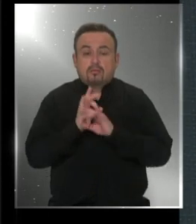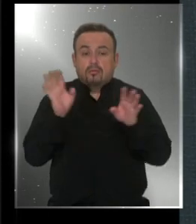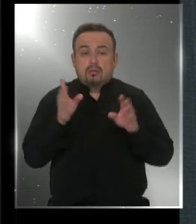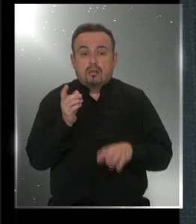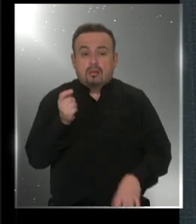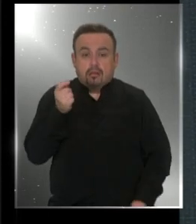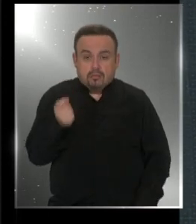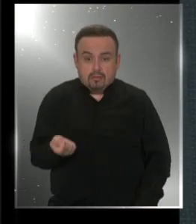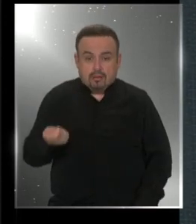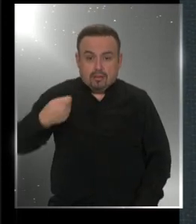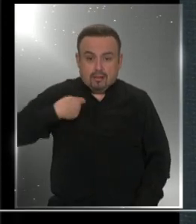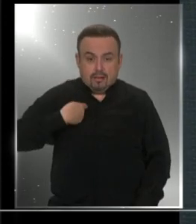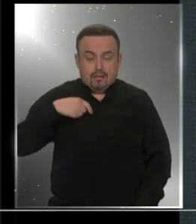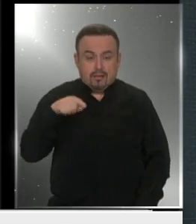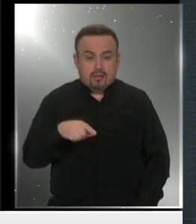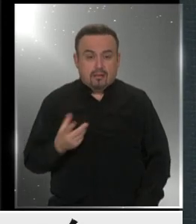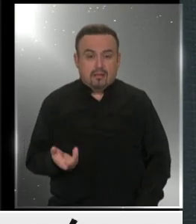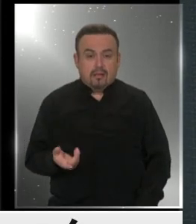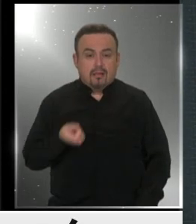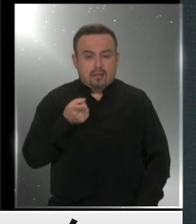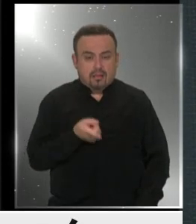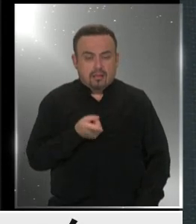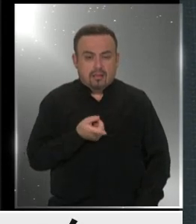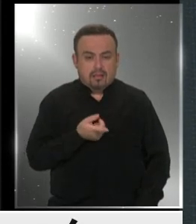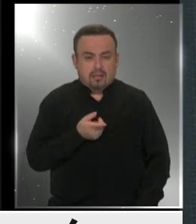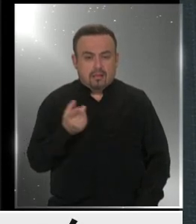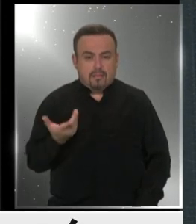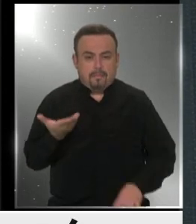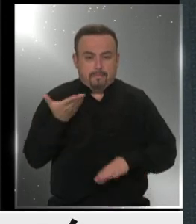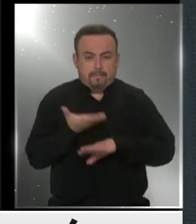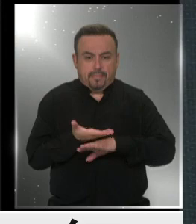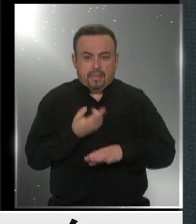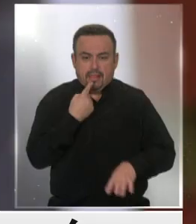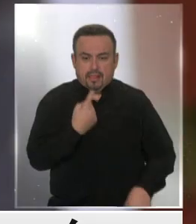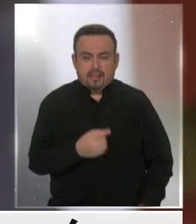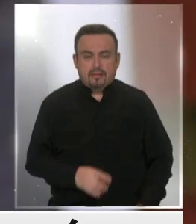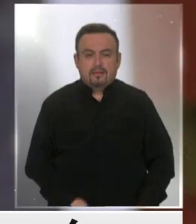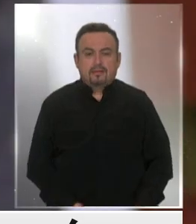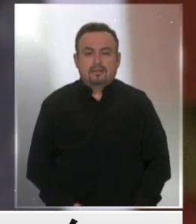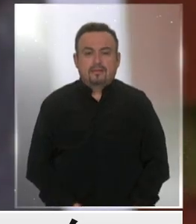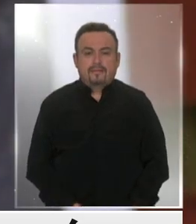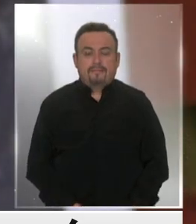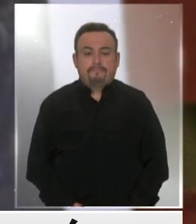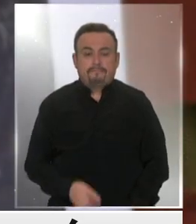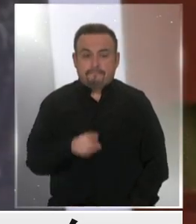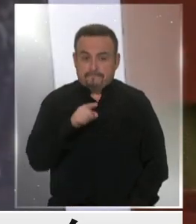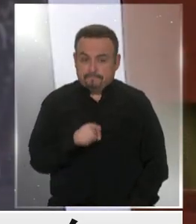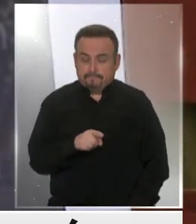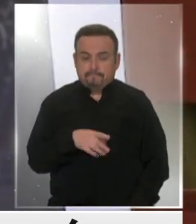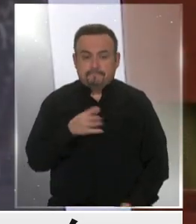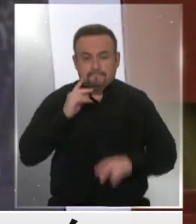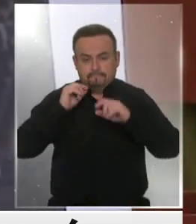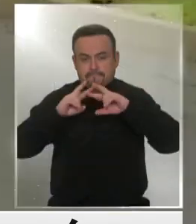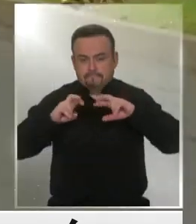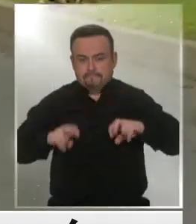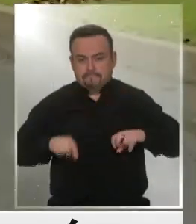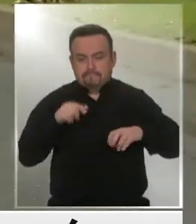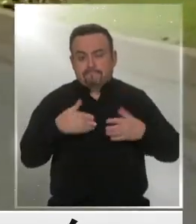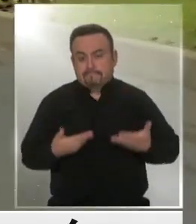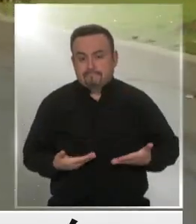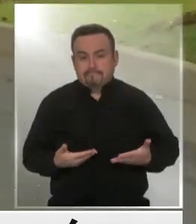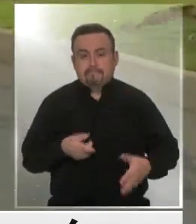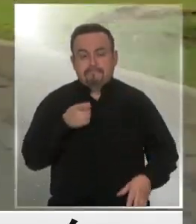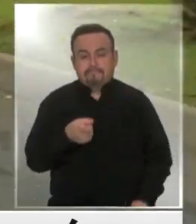dinero que él iba a recibir por el pago de este encargo, por decirlo así? Todo es materia de investigación por